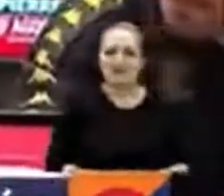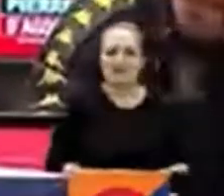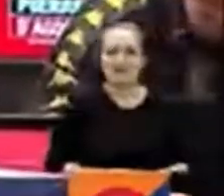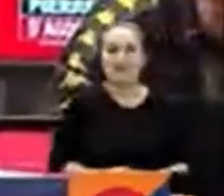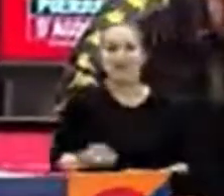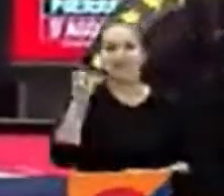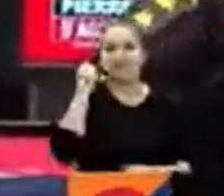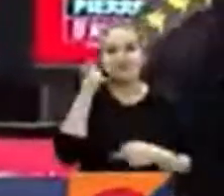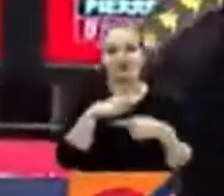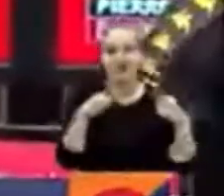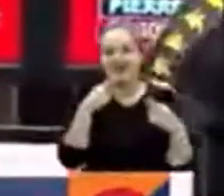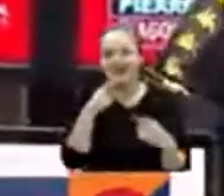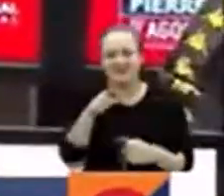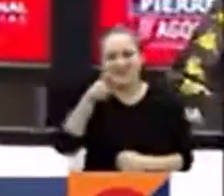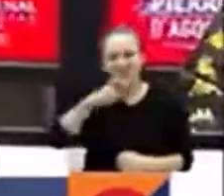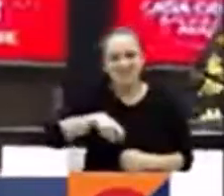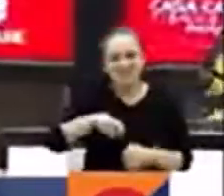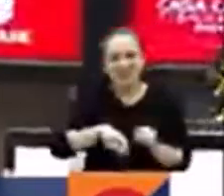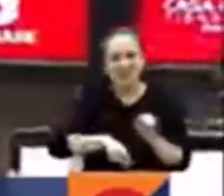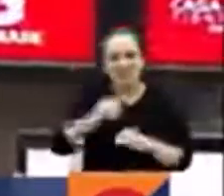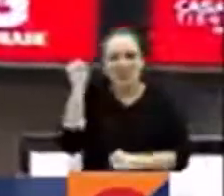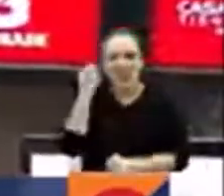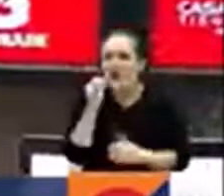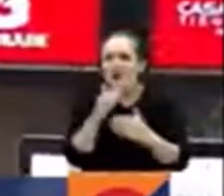dije a mis jugadores, tenemos que ganar 0-0.